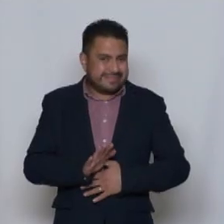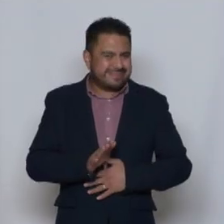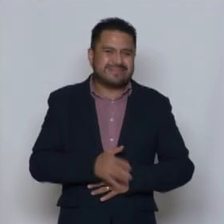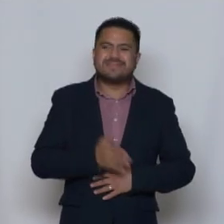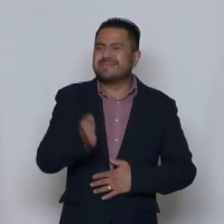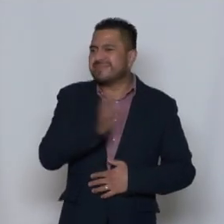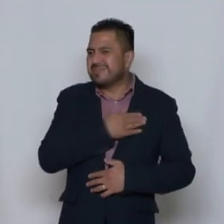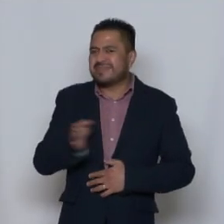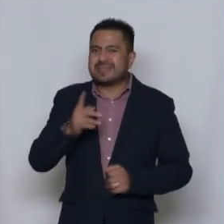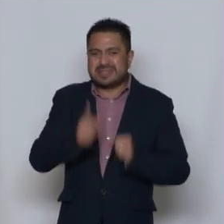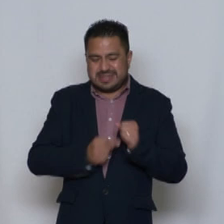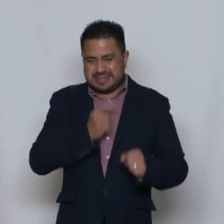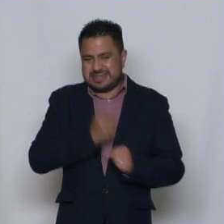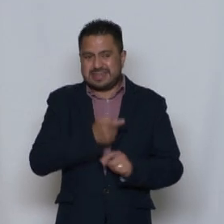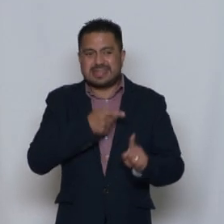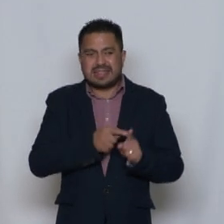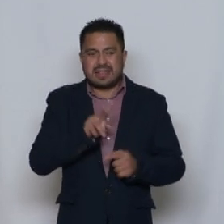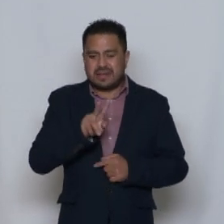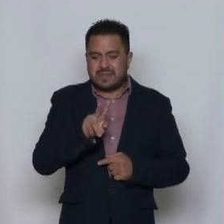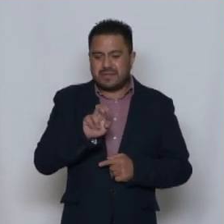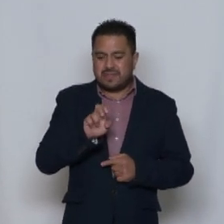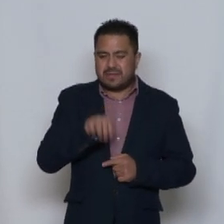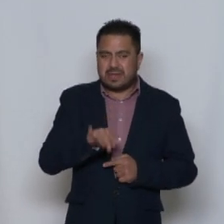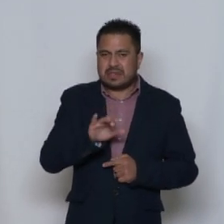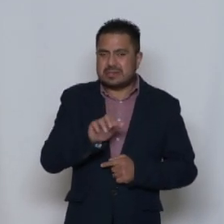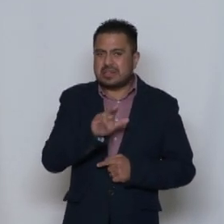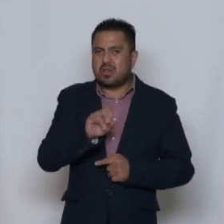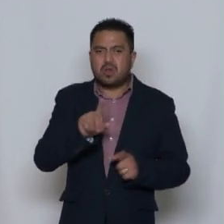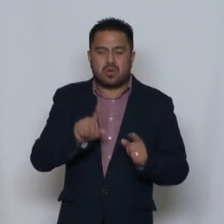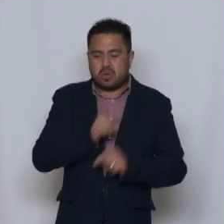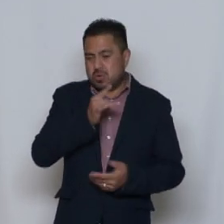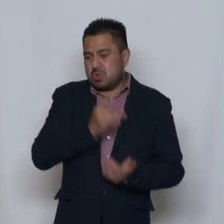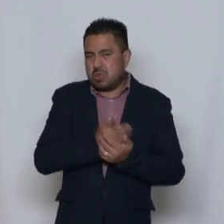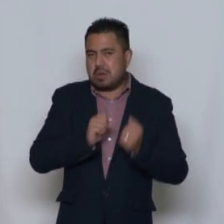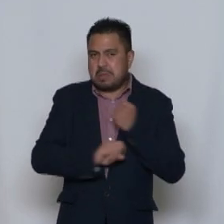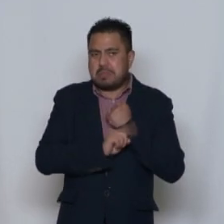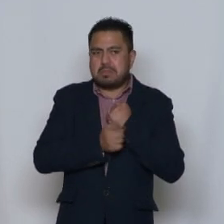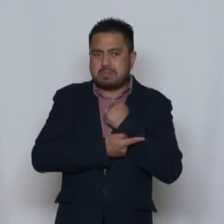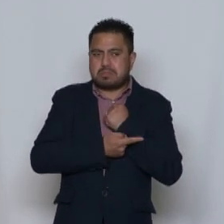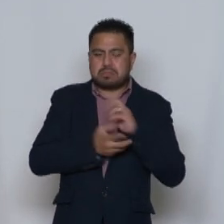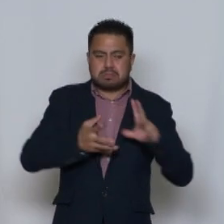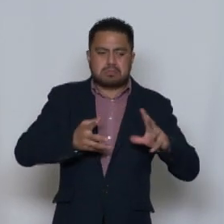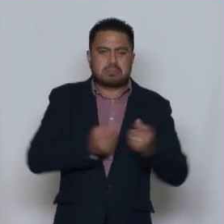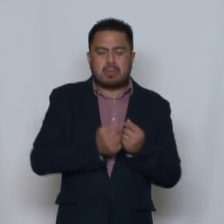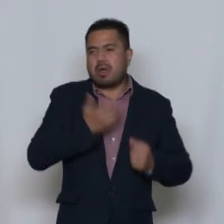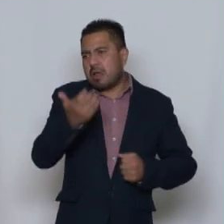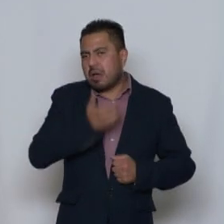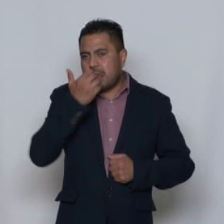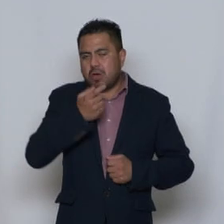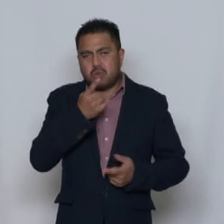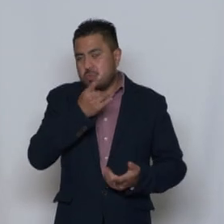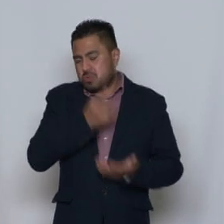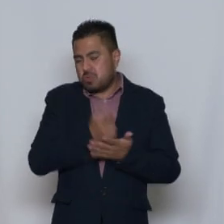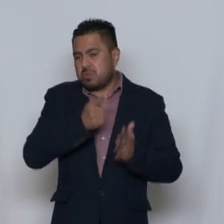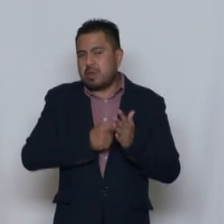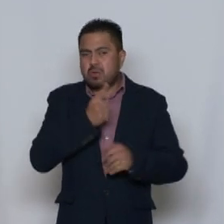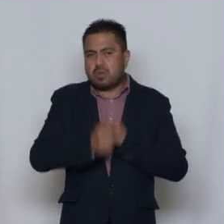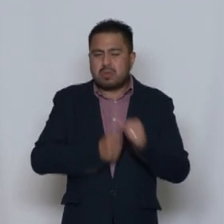Bueno, primero que nada el vencejo pues presenta un solo periodo de reproducción, el vencejo común.